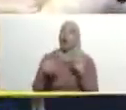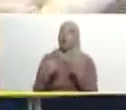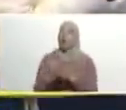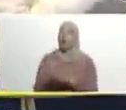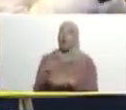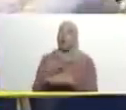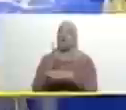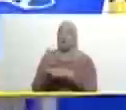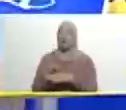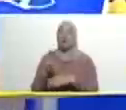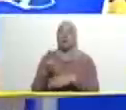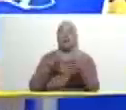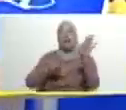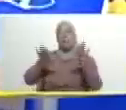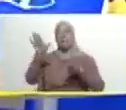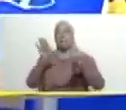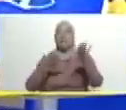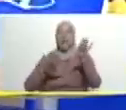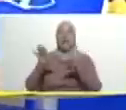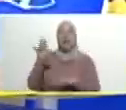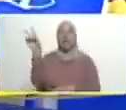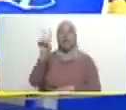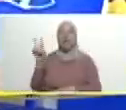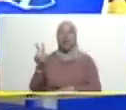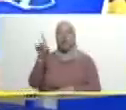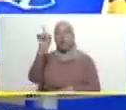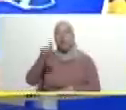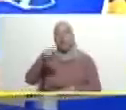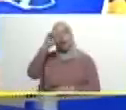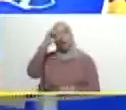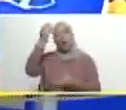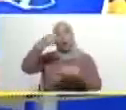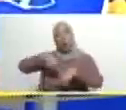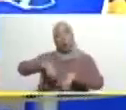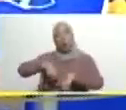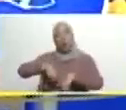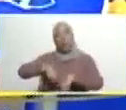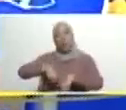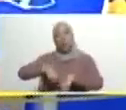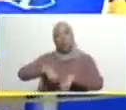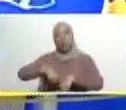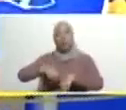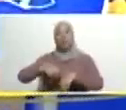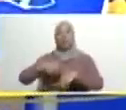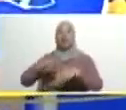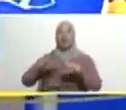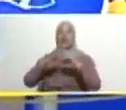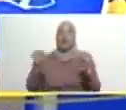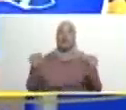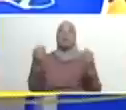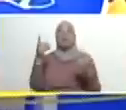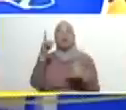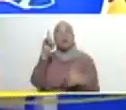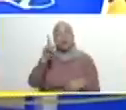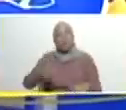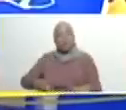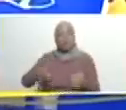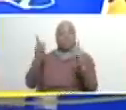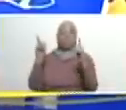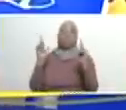Barbados. Hemos firmado un acuerdo que lo permite así,